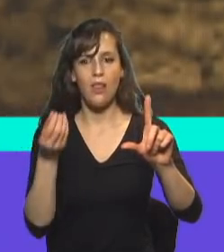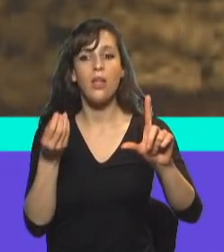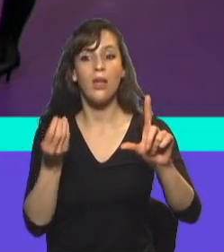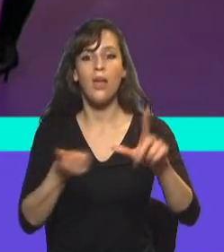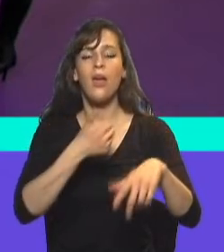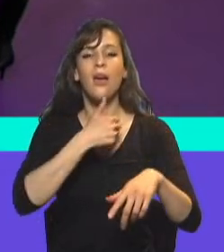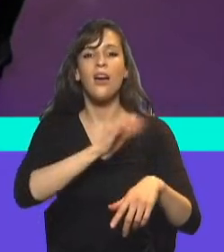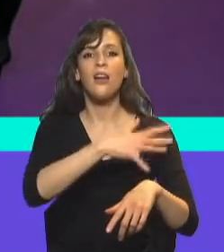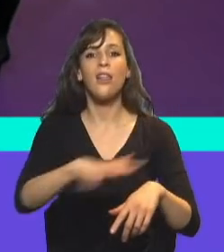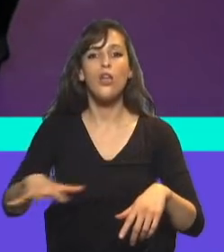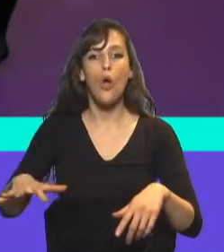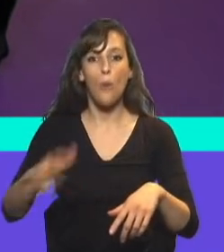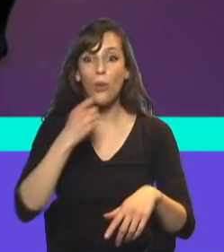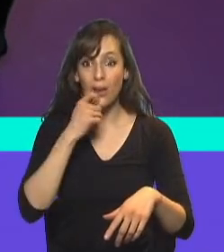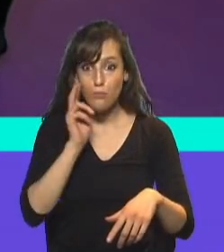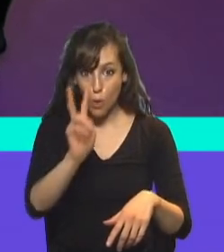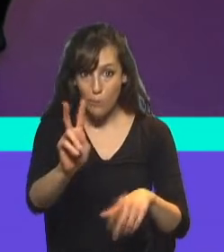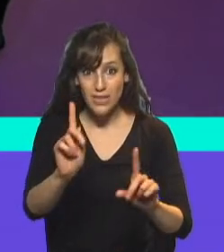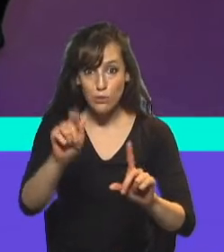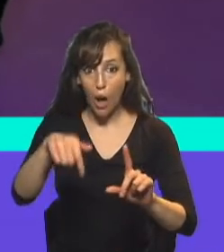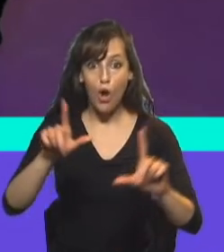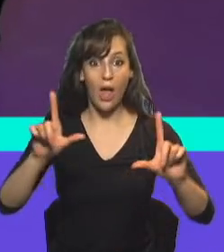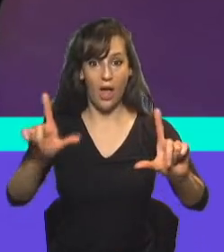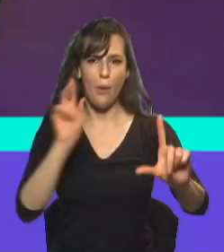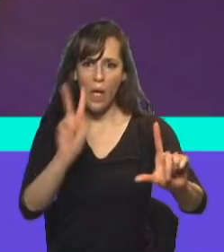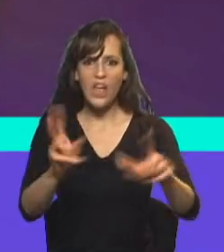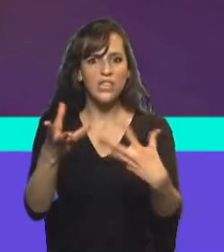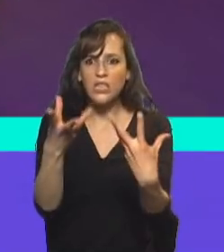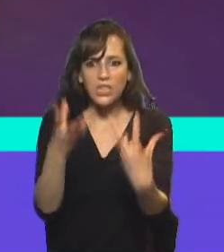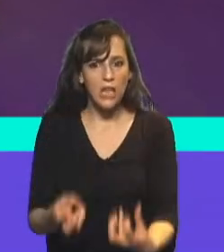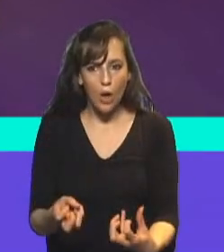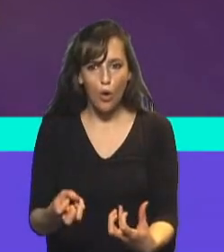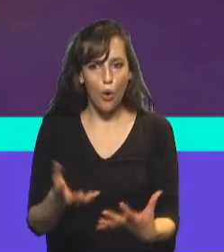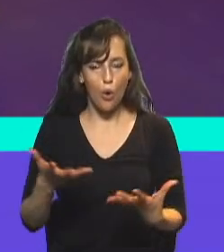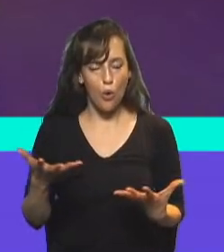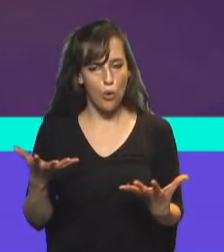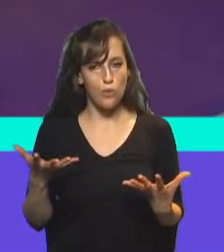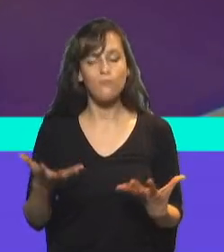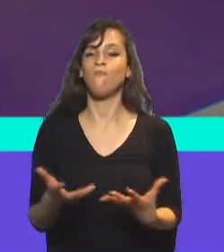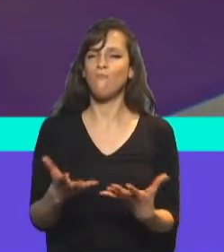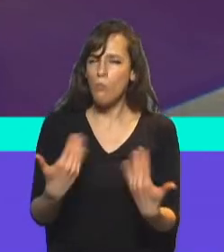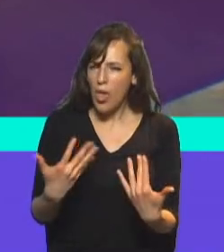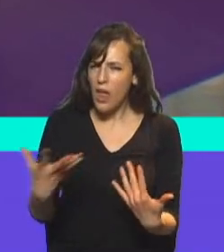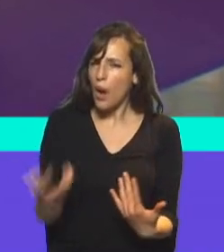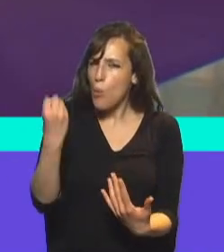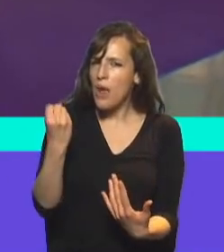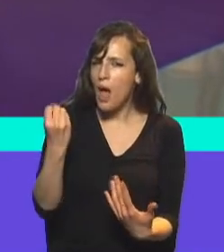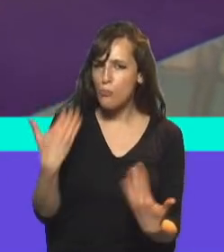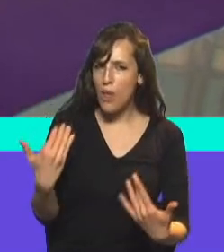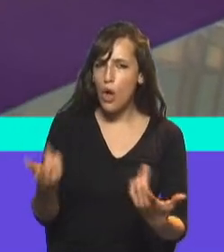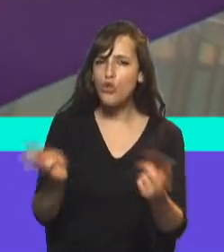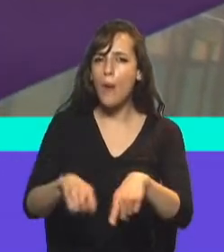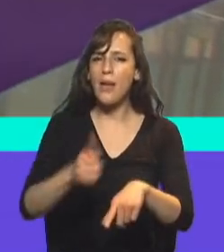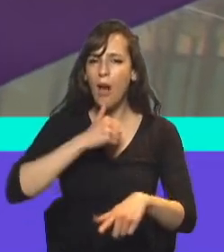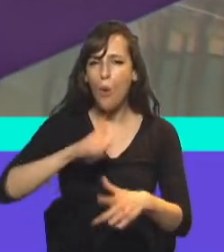como vemos en esta imagen, ¿no? Está bastante seco. Y la idea es, ¿se puede recuperar? ¿Cómo? ¿Cuándo? Entonces, ¿cuál es el